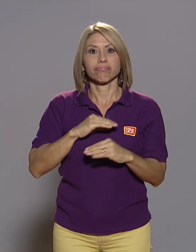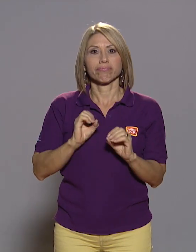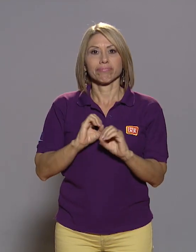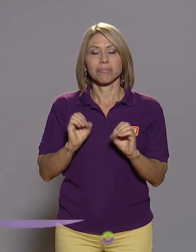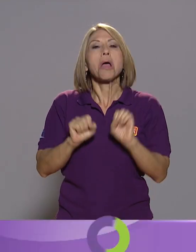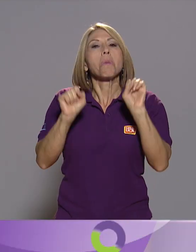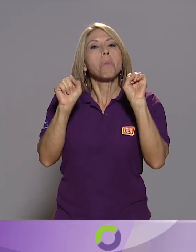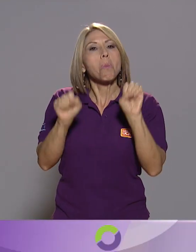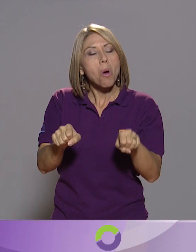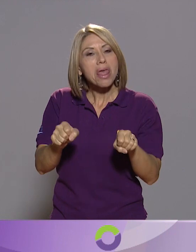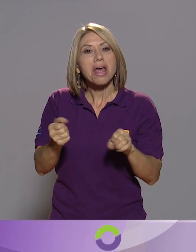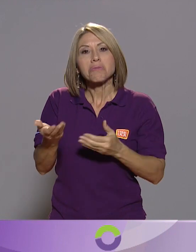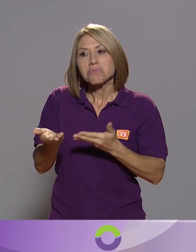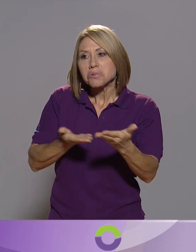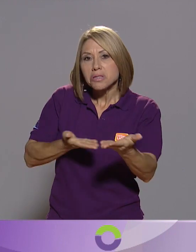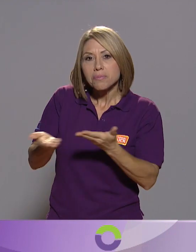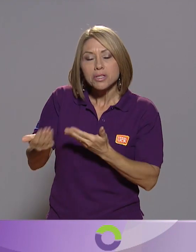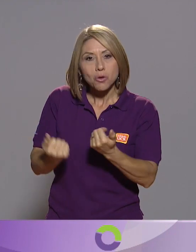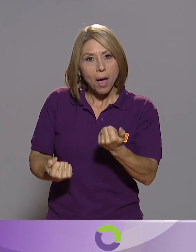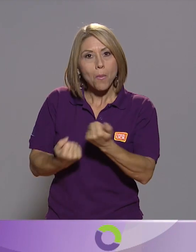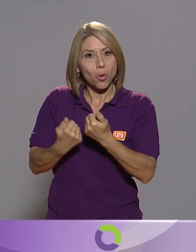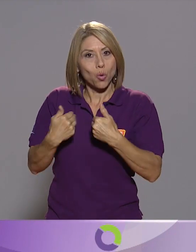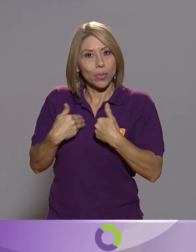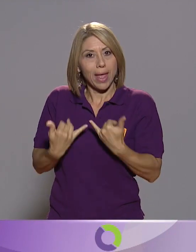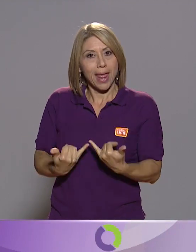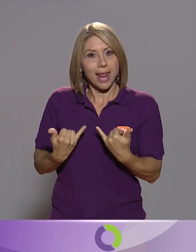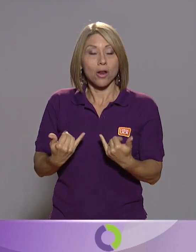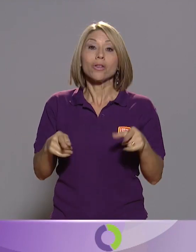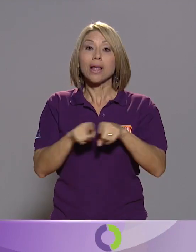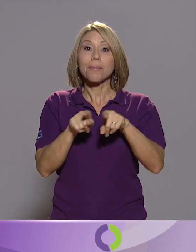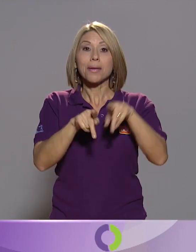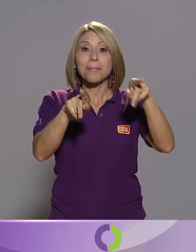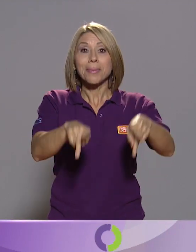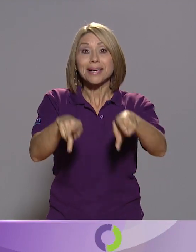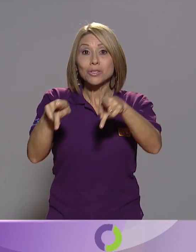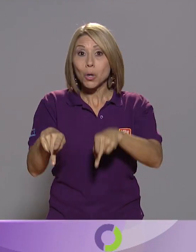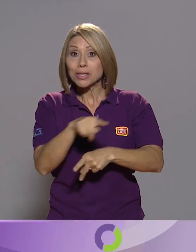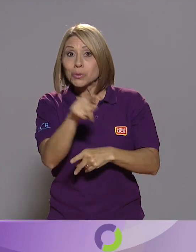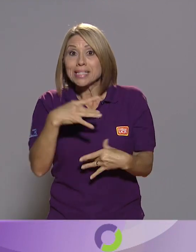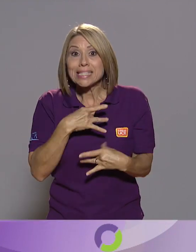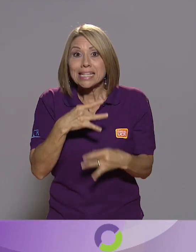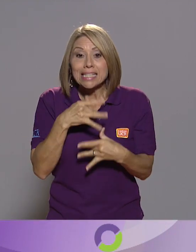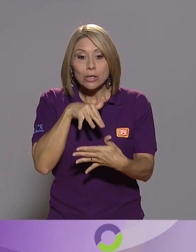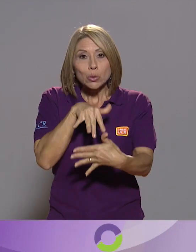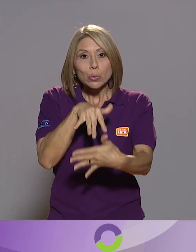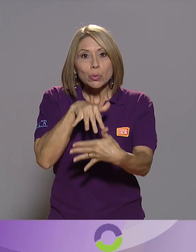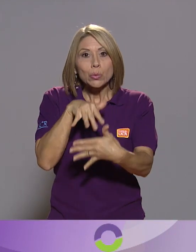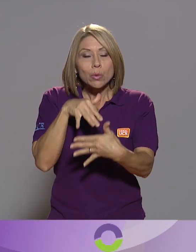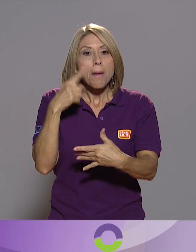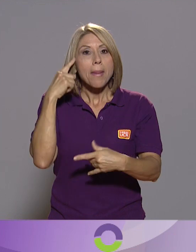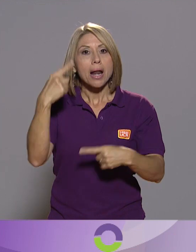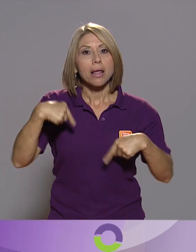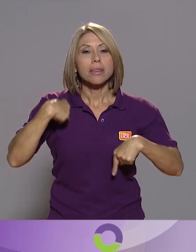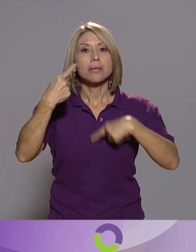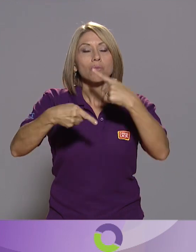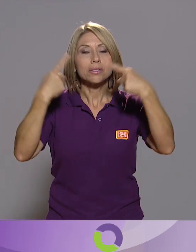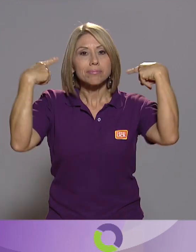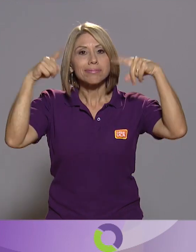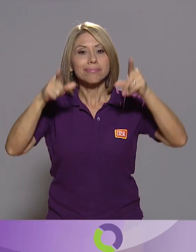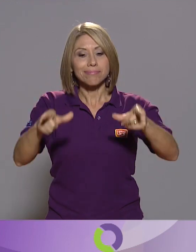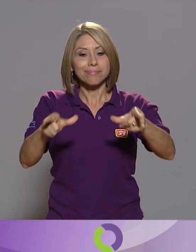a este servicio de apoyo, y también para aquellas personas que tienen interés en convertirse en asistentes personales. Ya